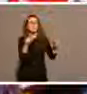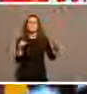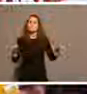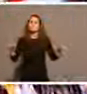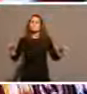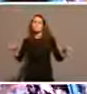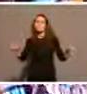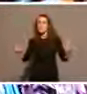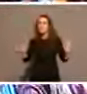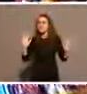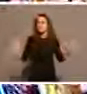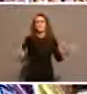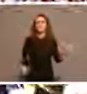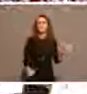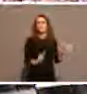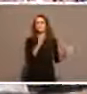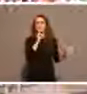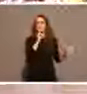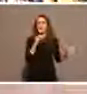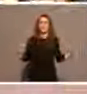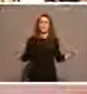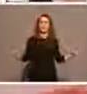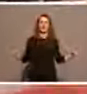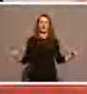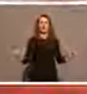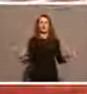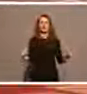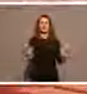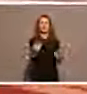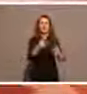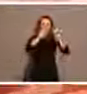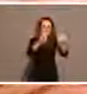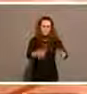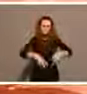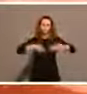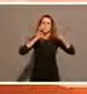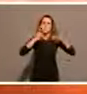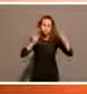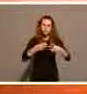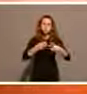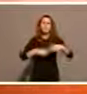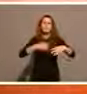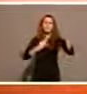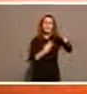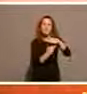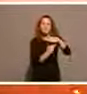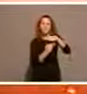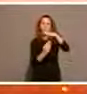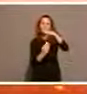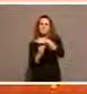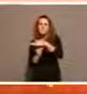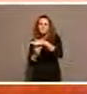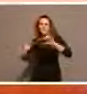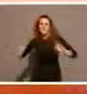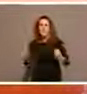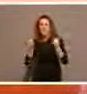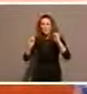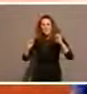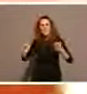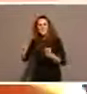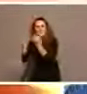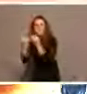Que ya está bien de recortar, de reformar, de congelar, de rescatar